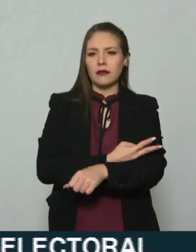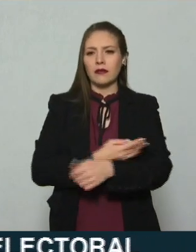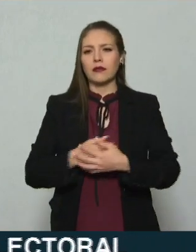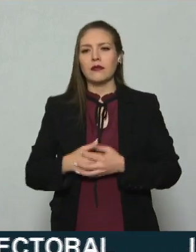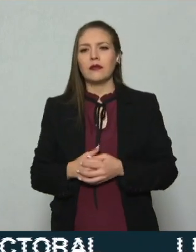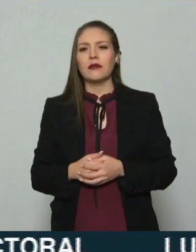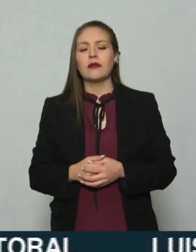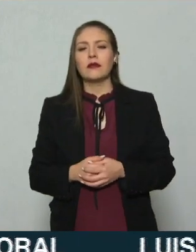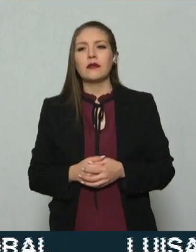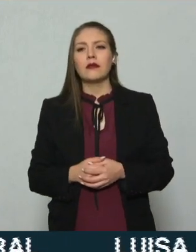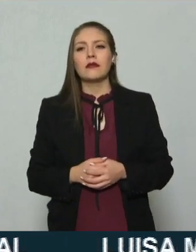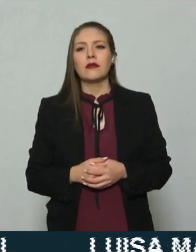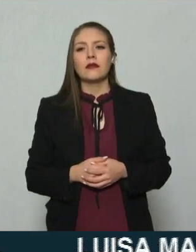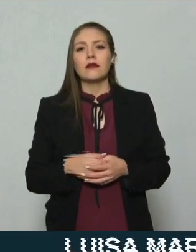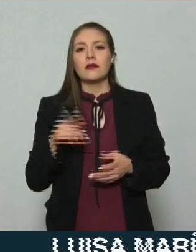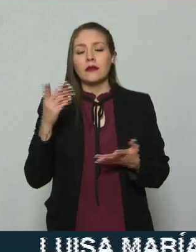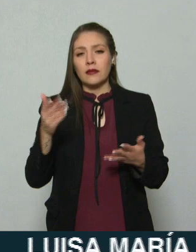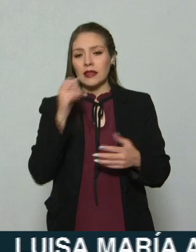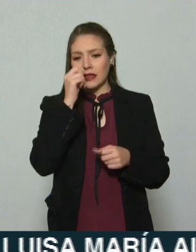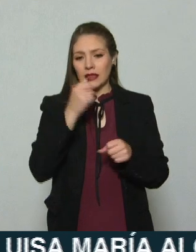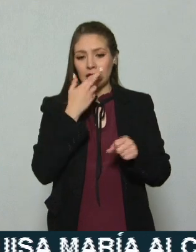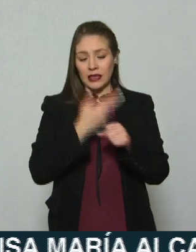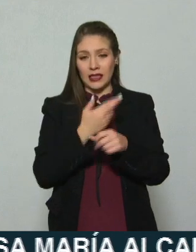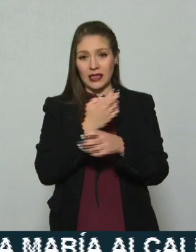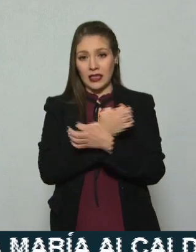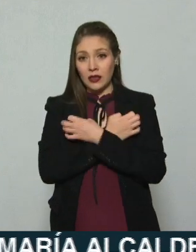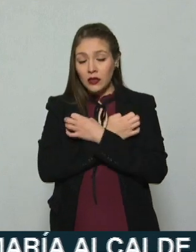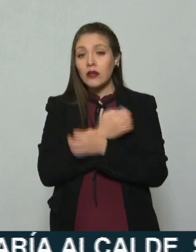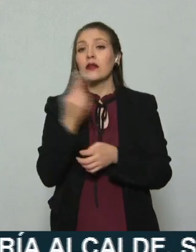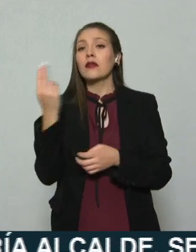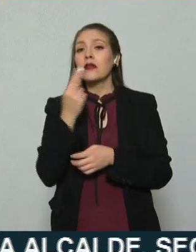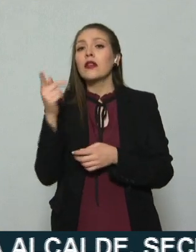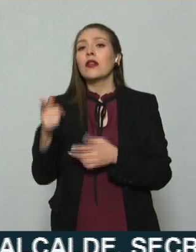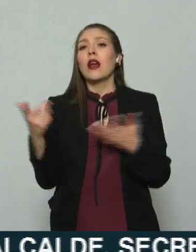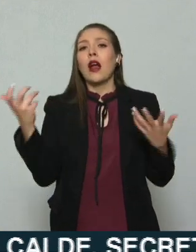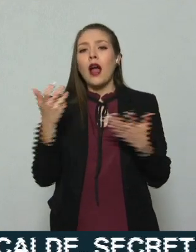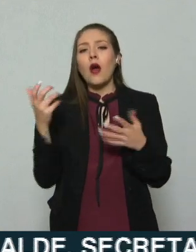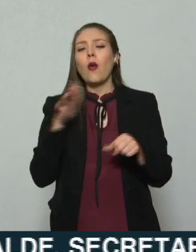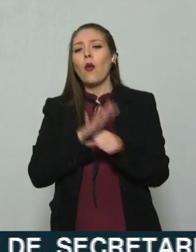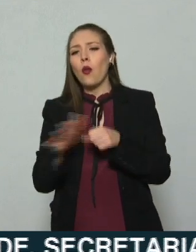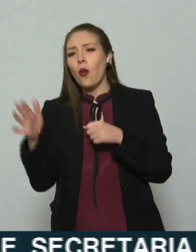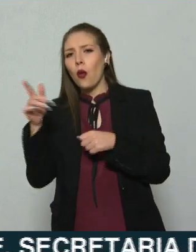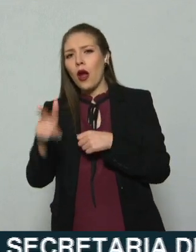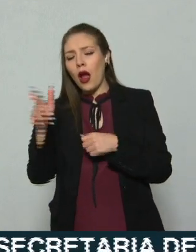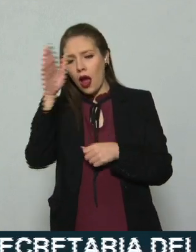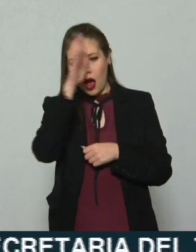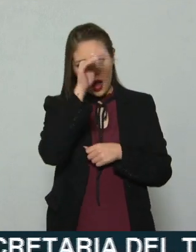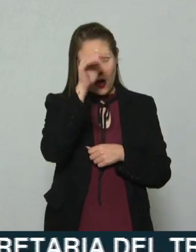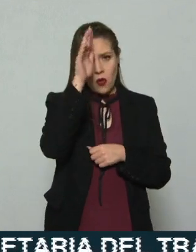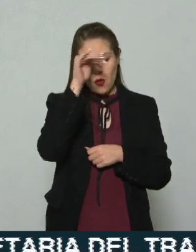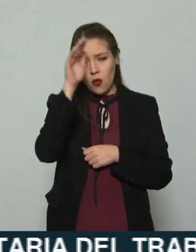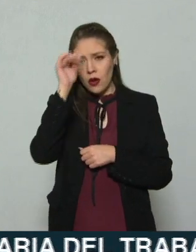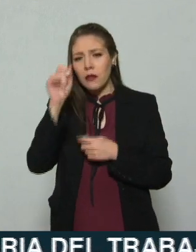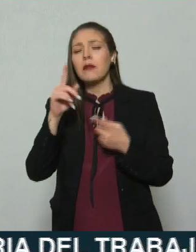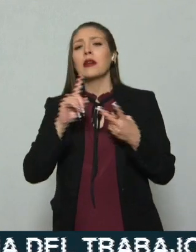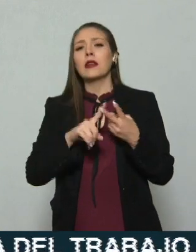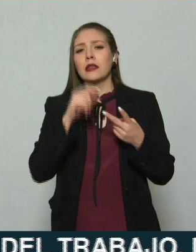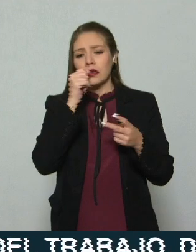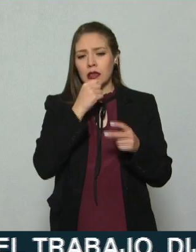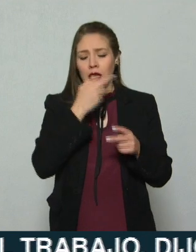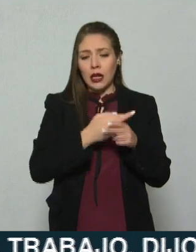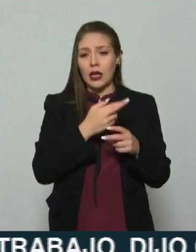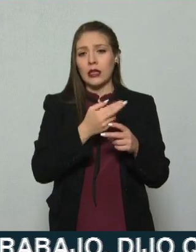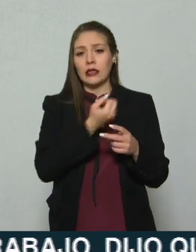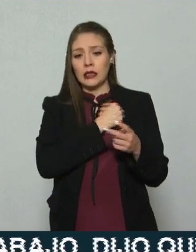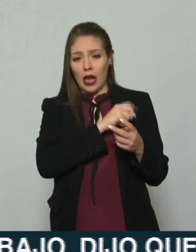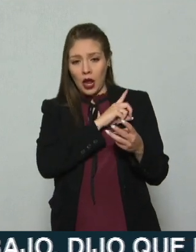Secretaría de Educación de la Ciudad de México promueva los convenios necesarios con la Secretaría de Salud de la Ciudad de México y